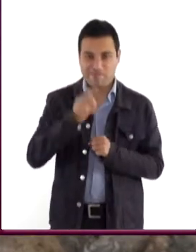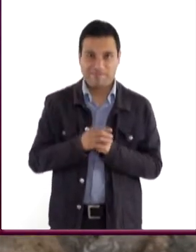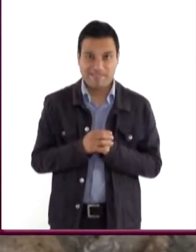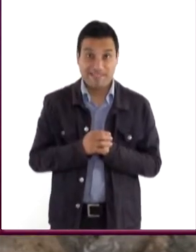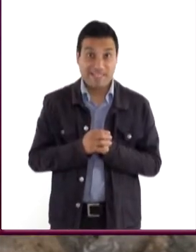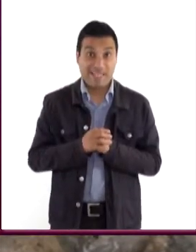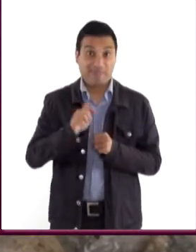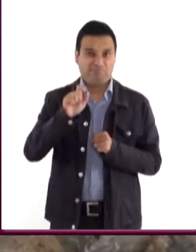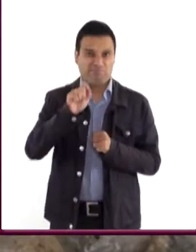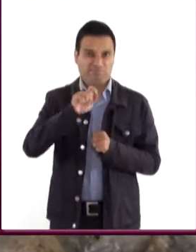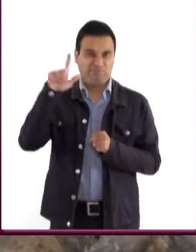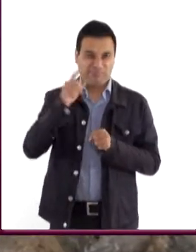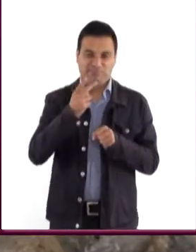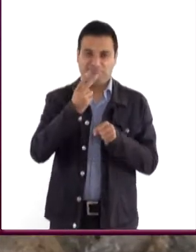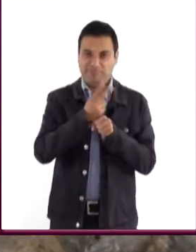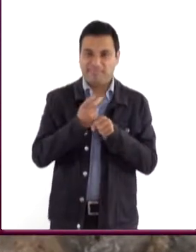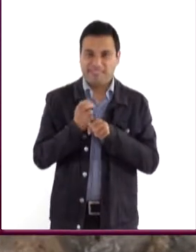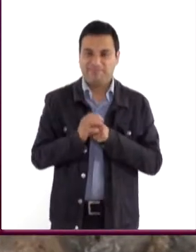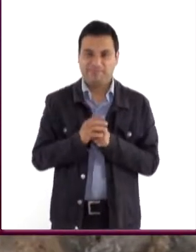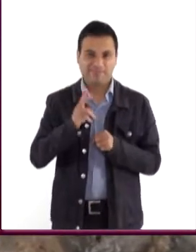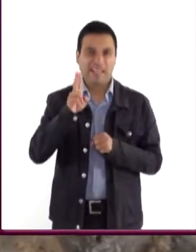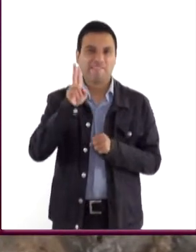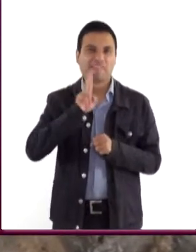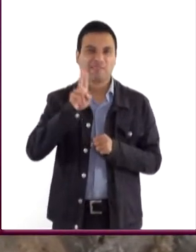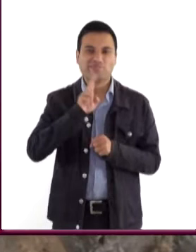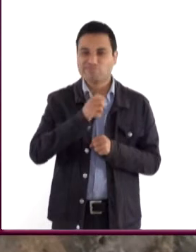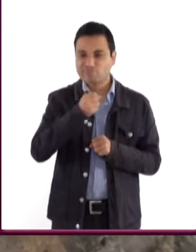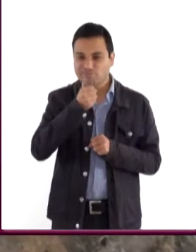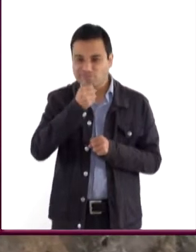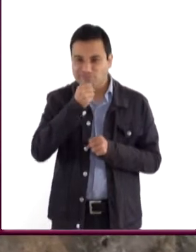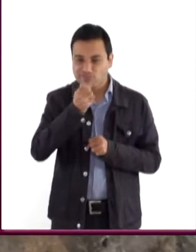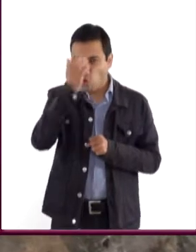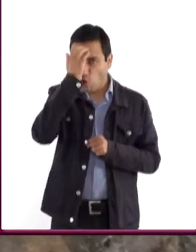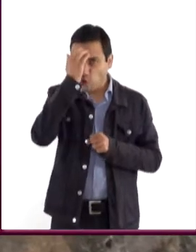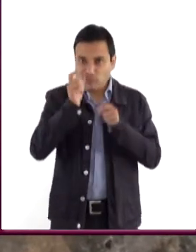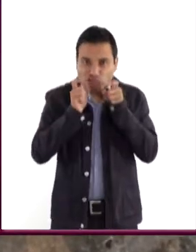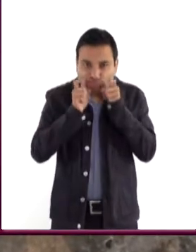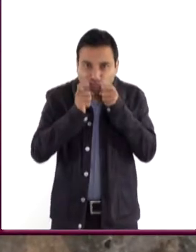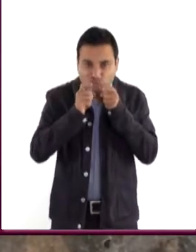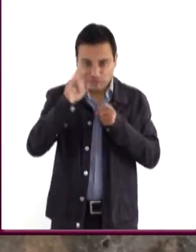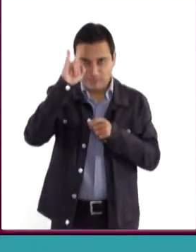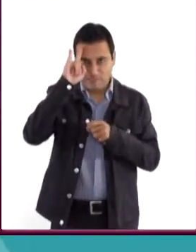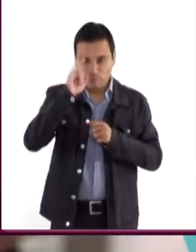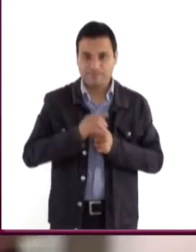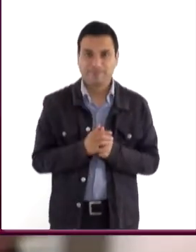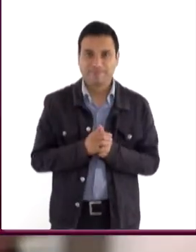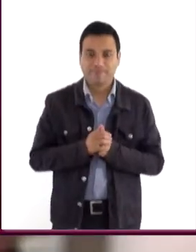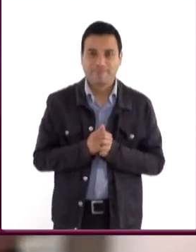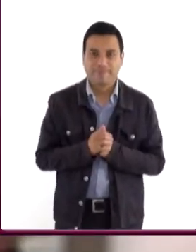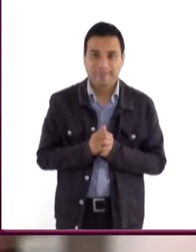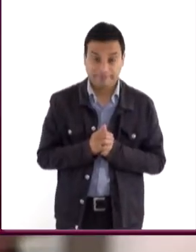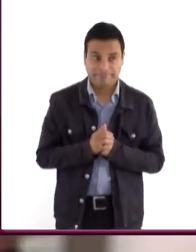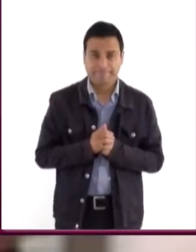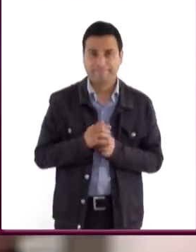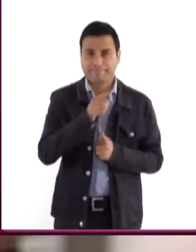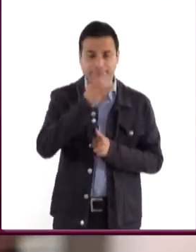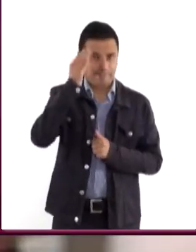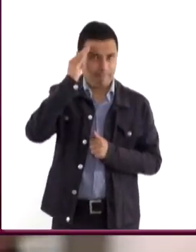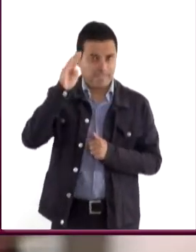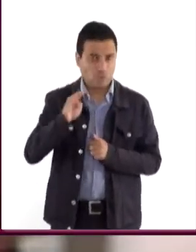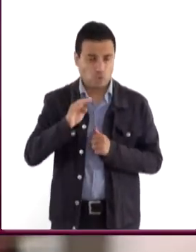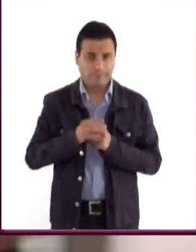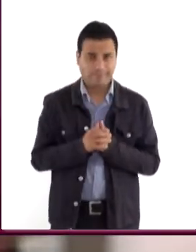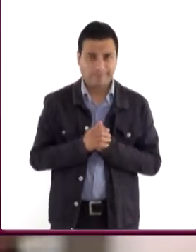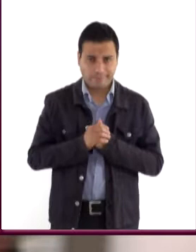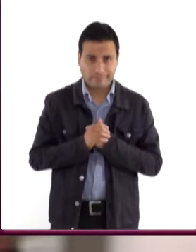primer especialista invitado de hoy para hablar más sobre este pequeño e increíble escarabajo. Hoy estamos con el maestro en ciencias Eder